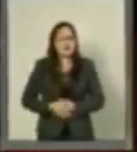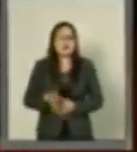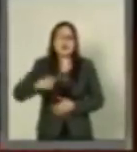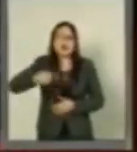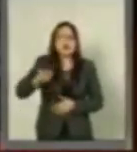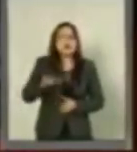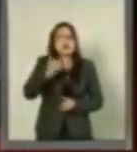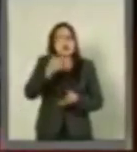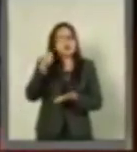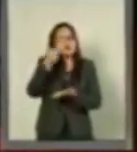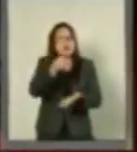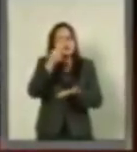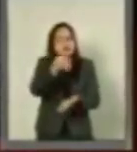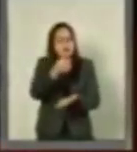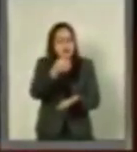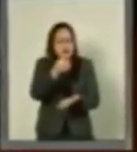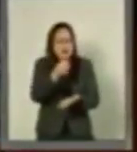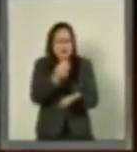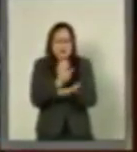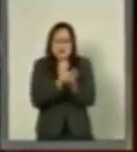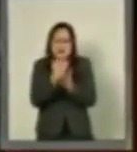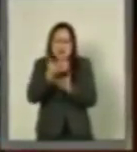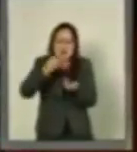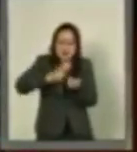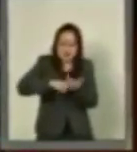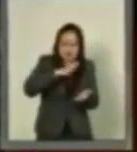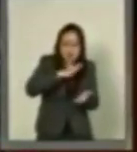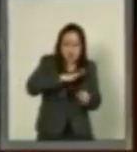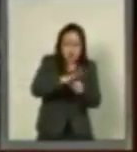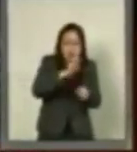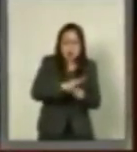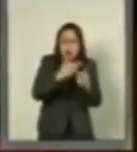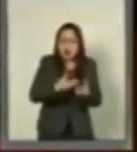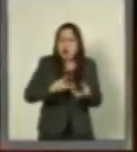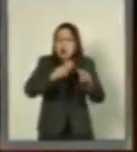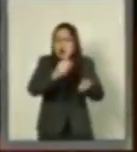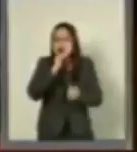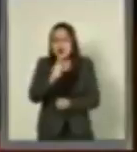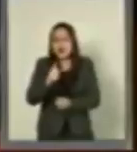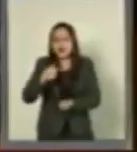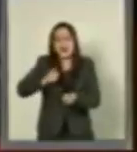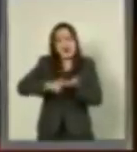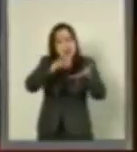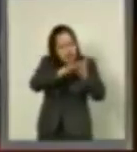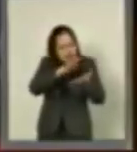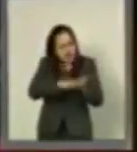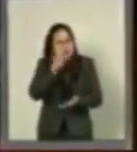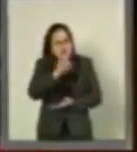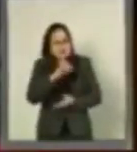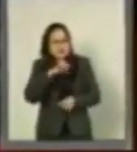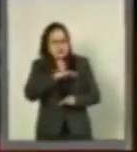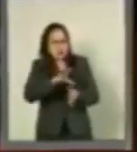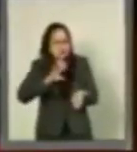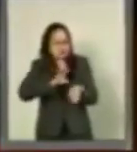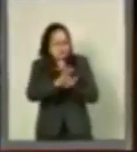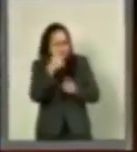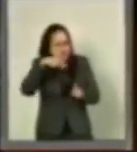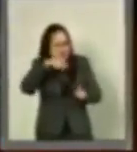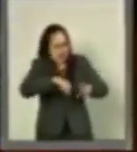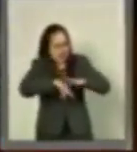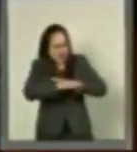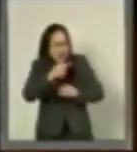se piden más recursos, pero no se gasta lo que se tiene. Y me refiero a centros penitenciarios en la aplicación de recursos para estos